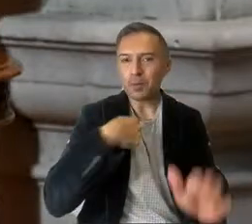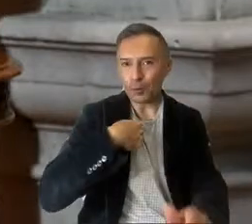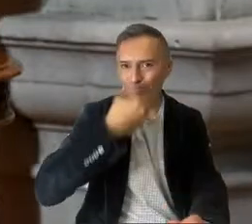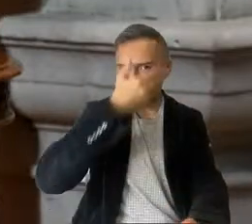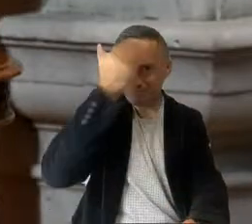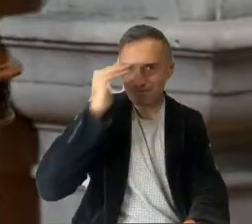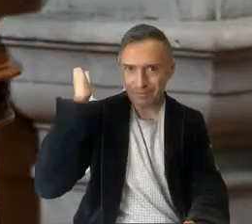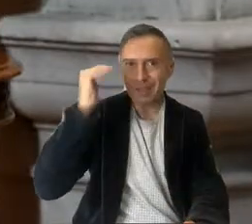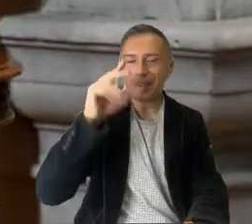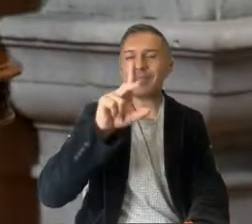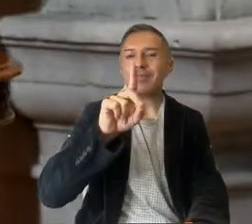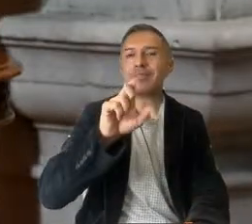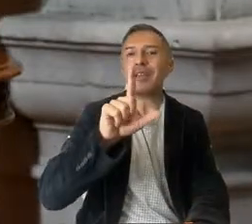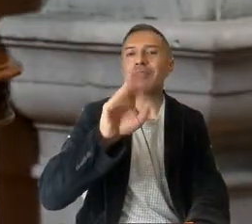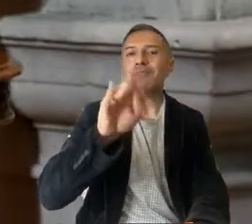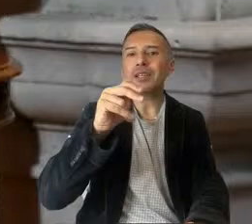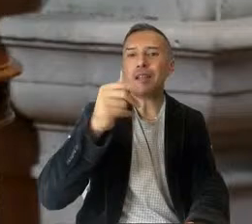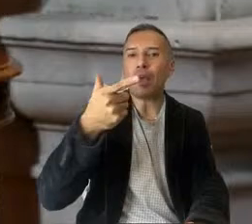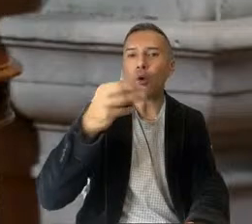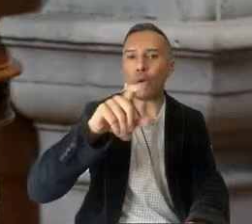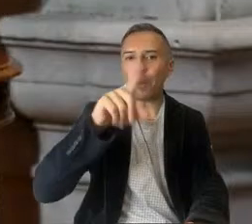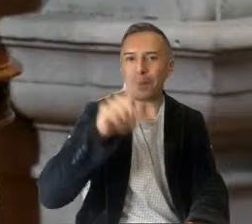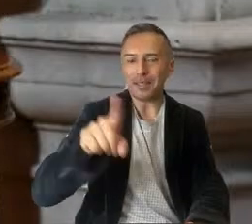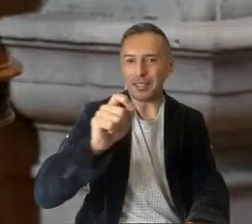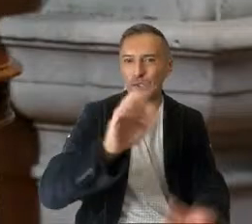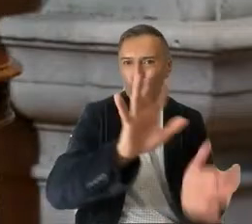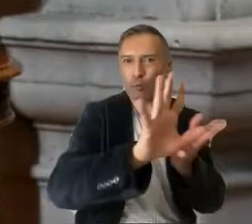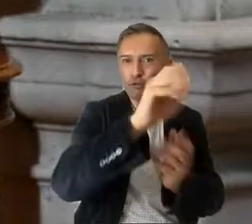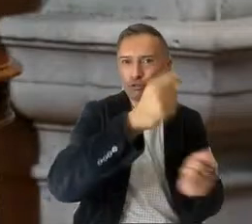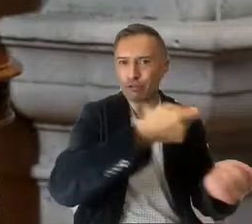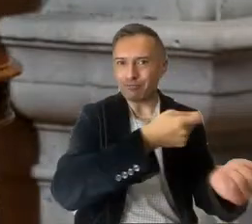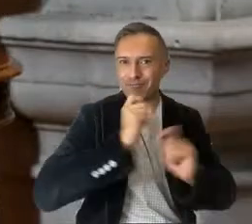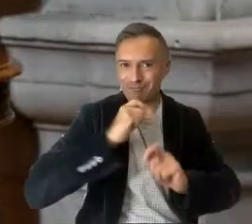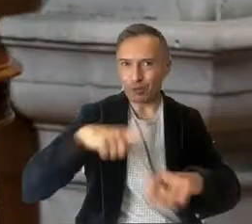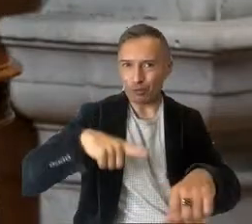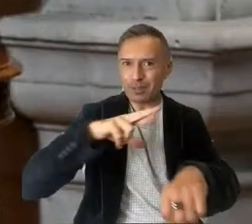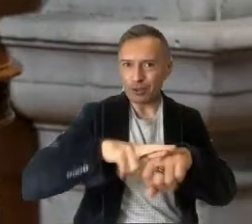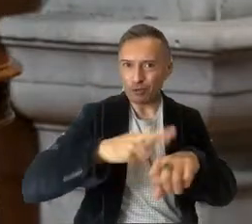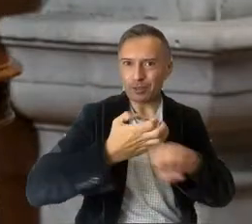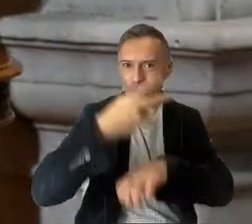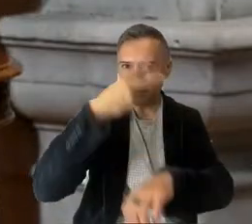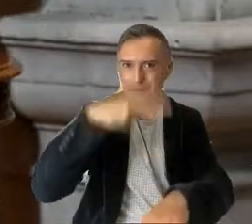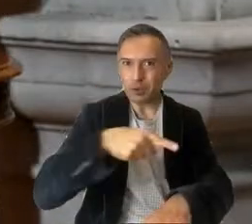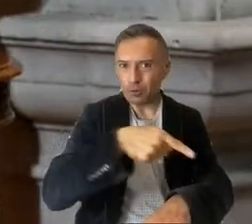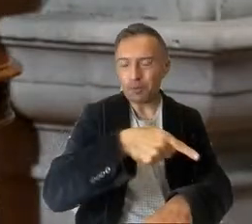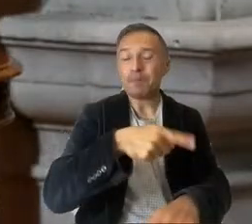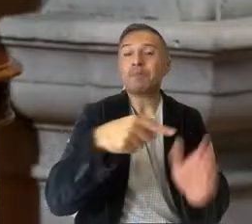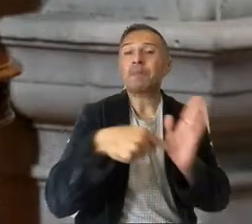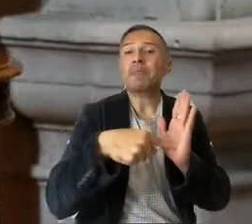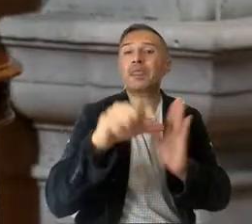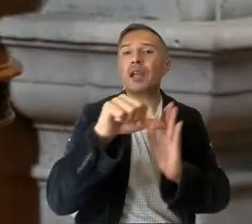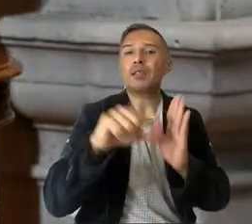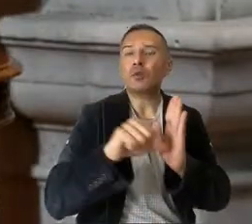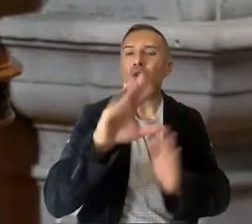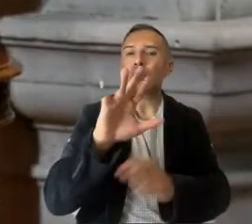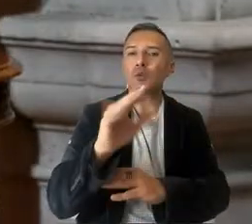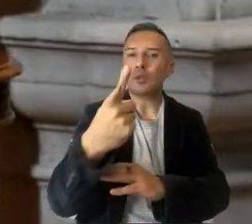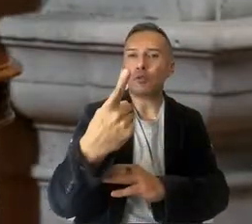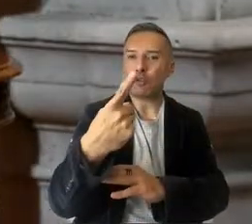Gómez Álvarez, gobernadora constitucional del Estado de México, en ejercicio de las facultades que me confieren los